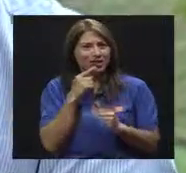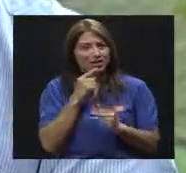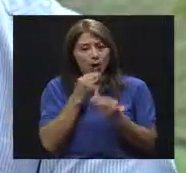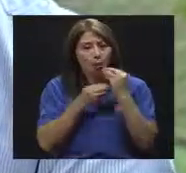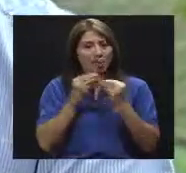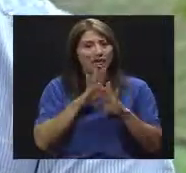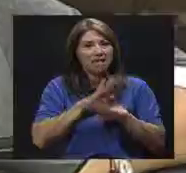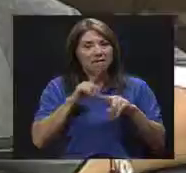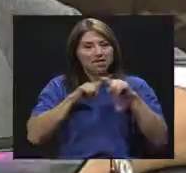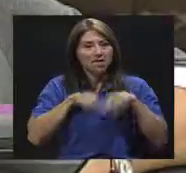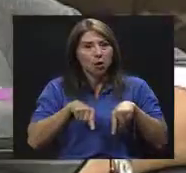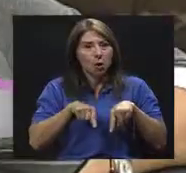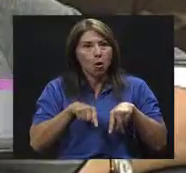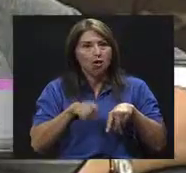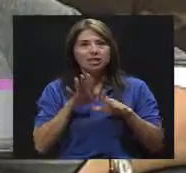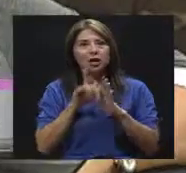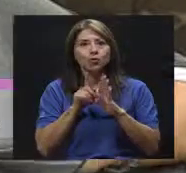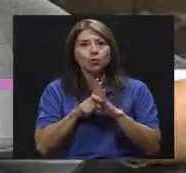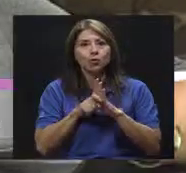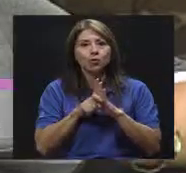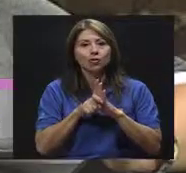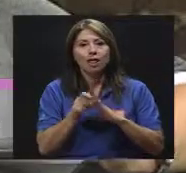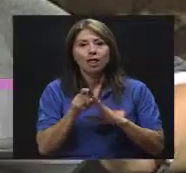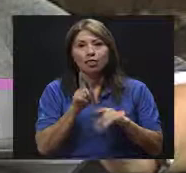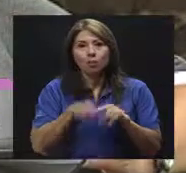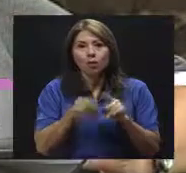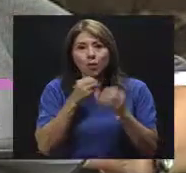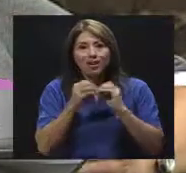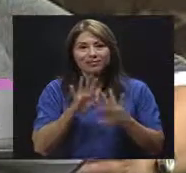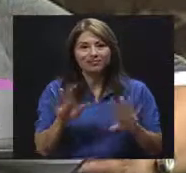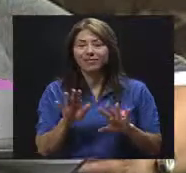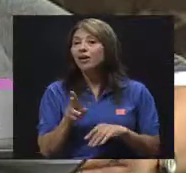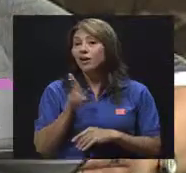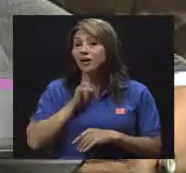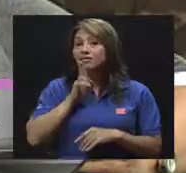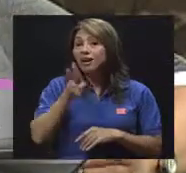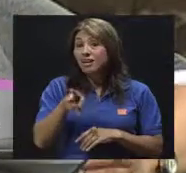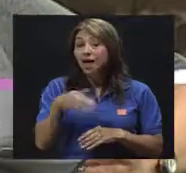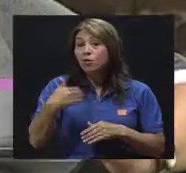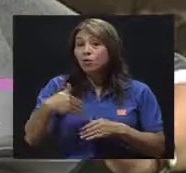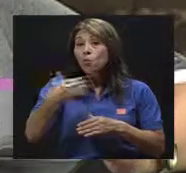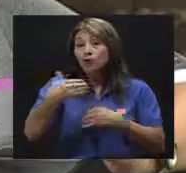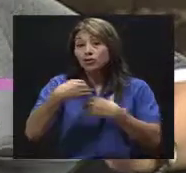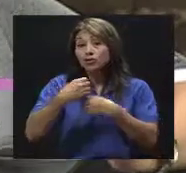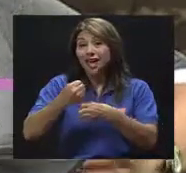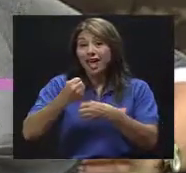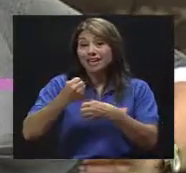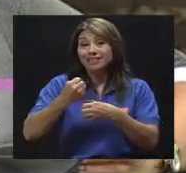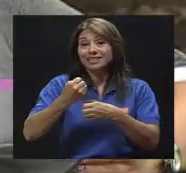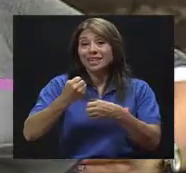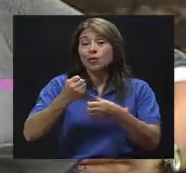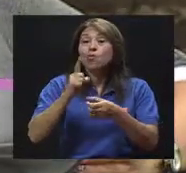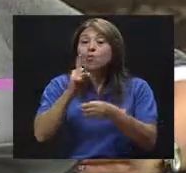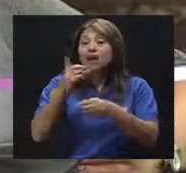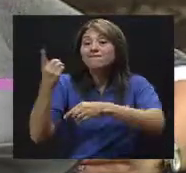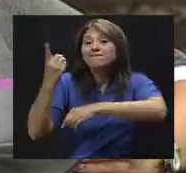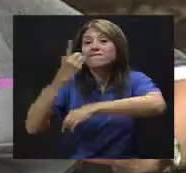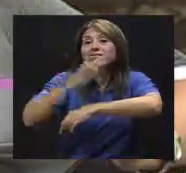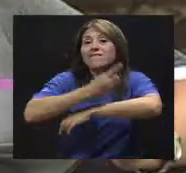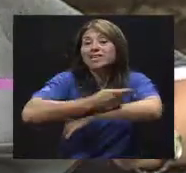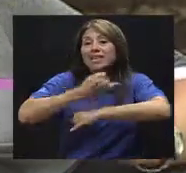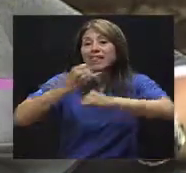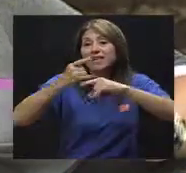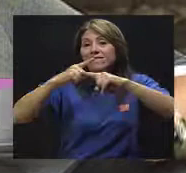lo de los 3 meses? No, en realidad cuando el laboratorio fabricante pone una fecha de vencimiento es hasta el momento en que el medicamento